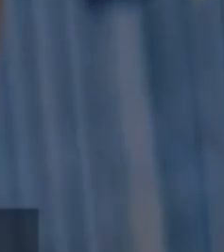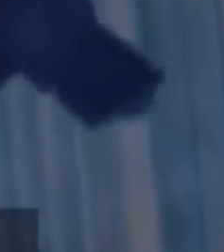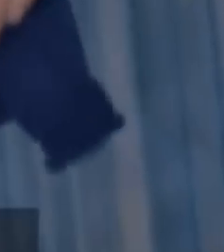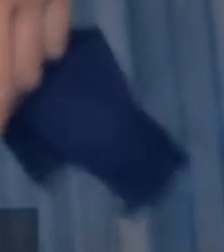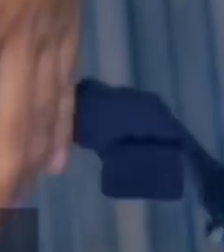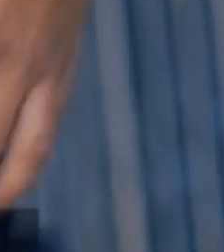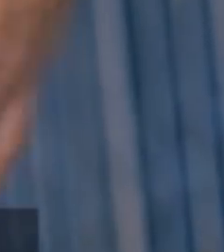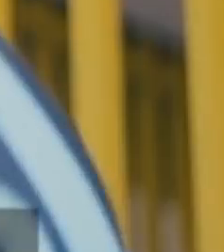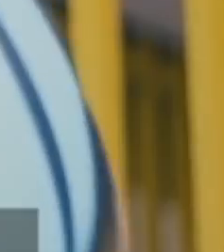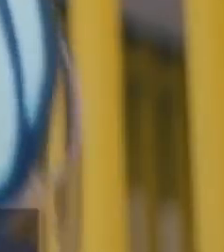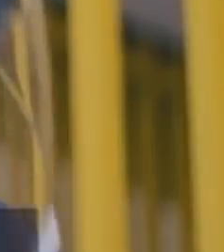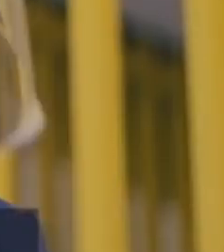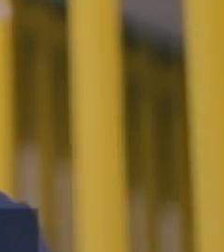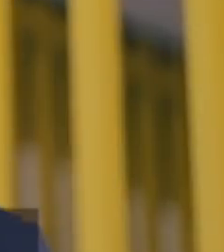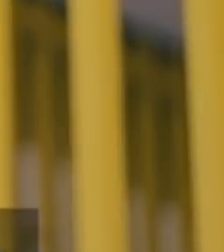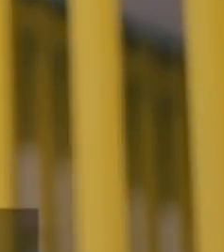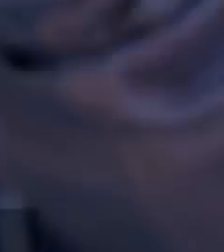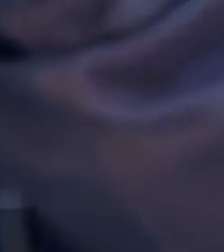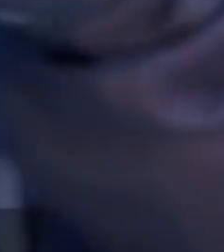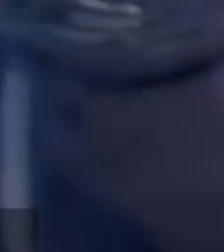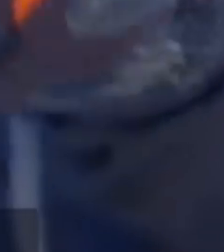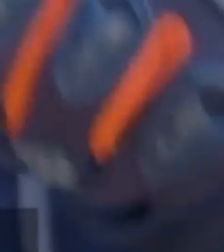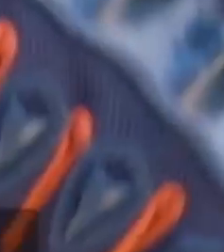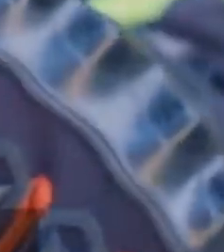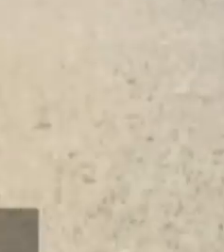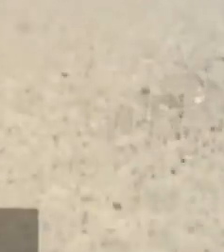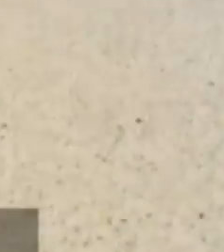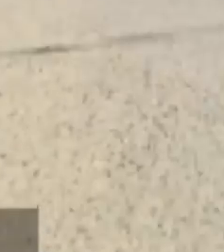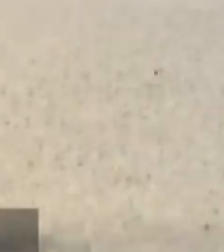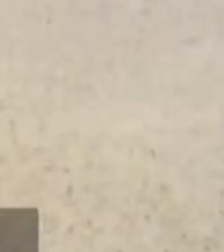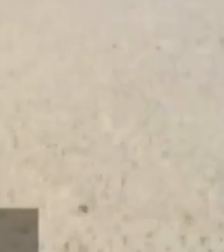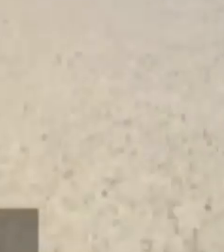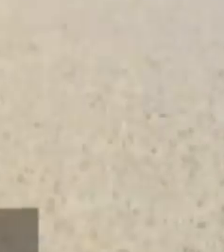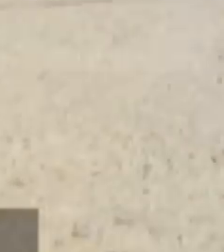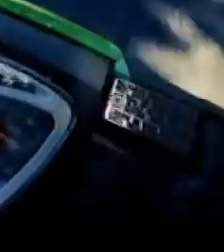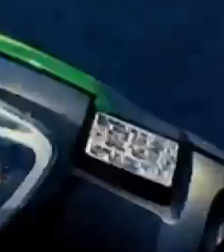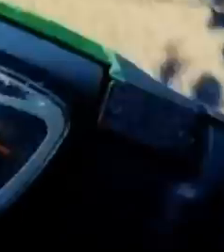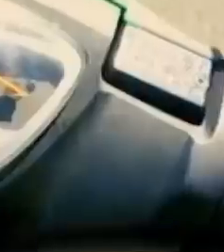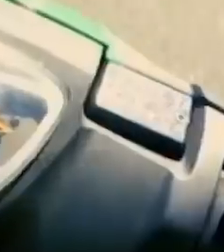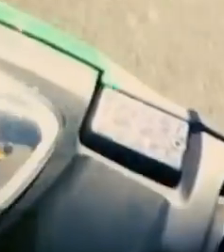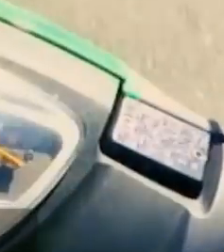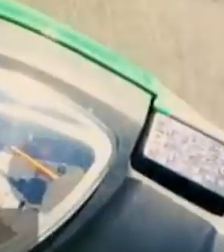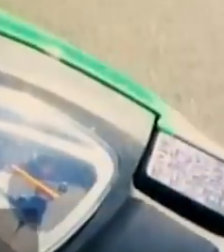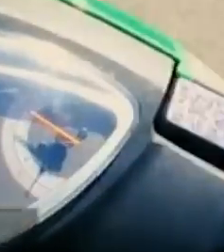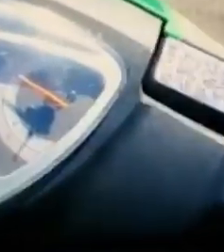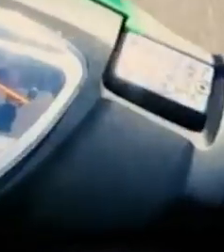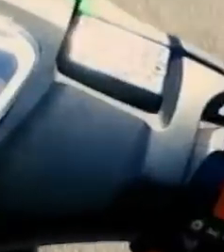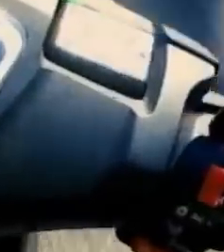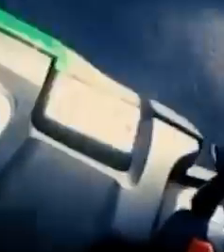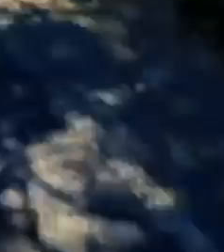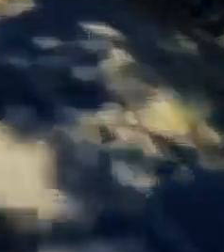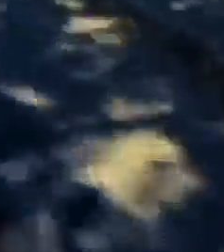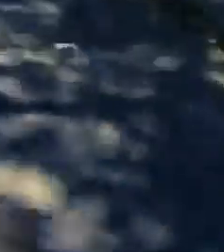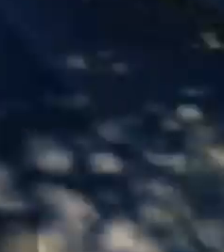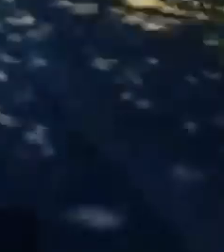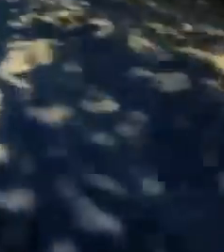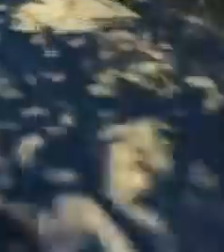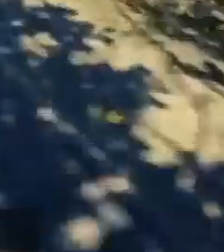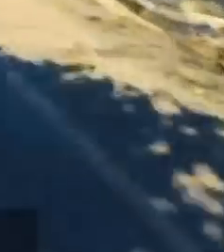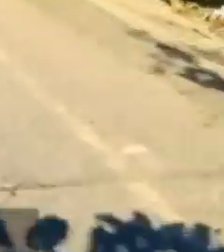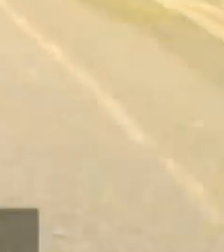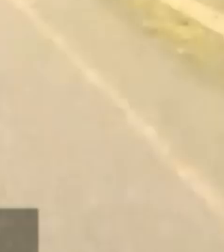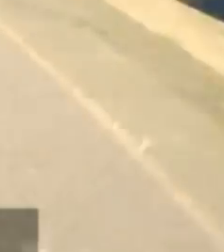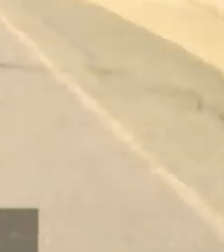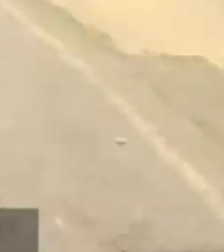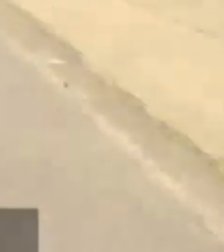pero yo aprendí que es mejor sacar el tiempo para usar todas las medidas de protección posibles. Yo venía por aquí, a pocos metros de llegar a mi casa, y justo en ese lugar tuve